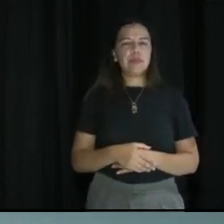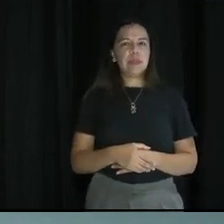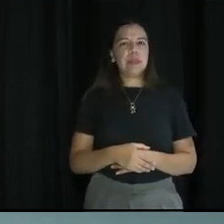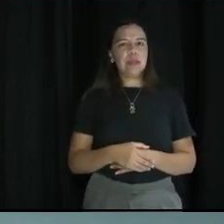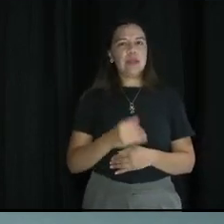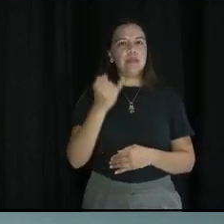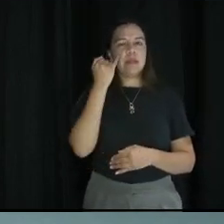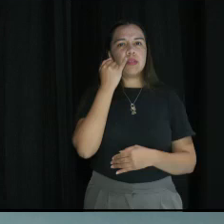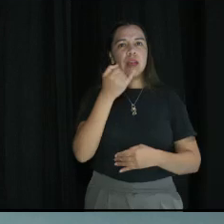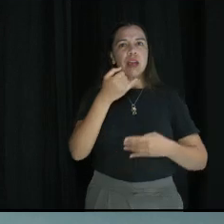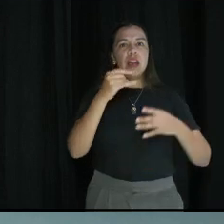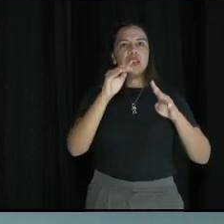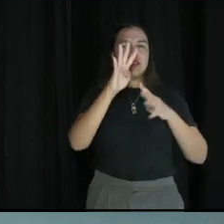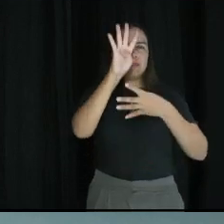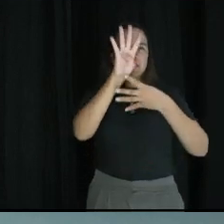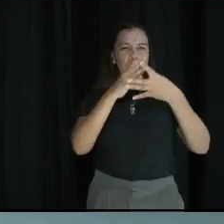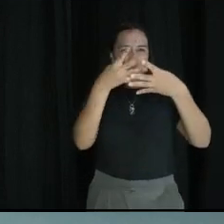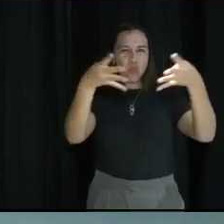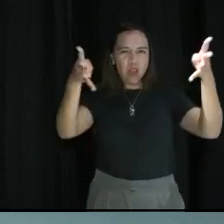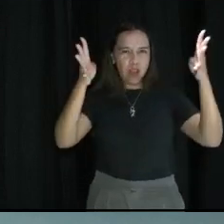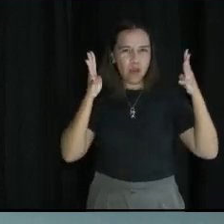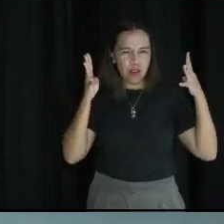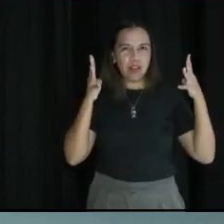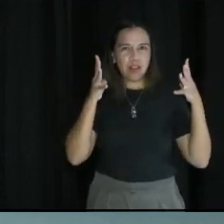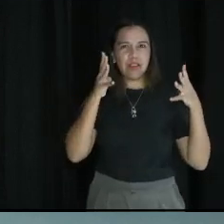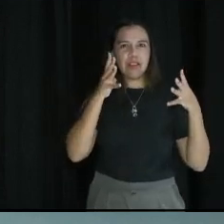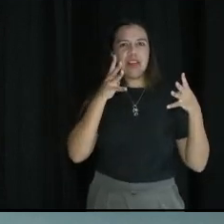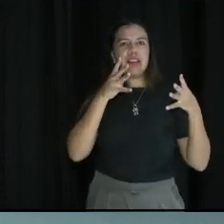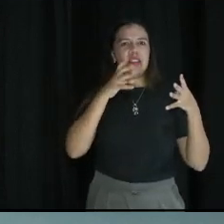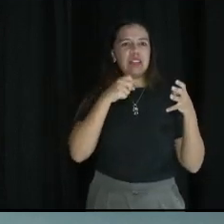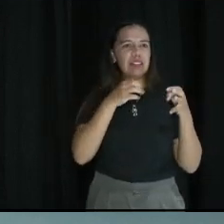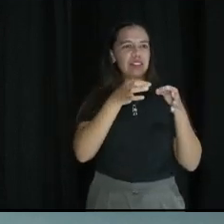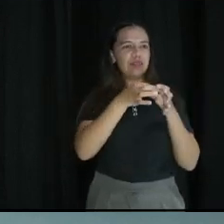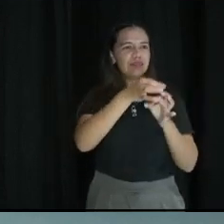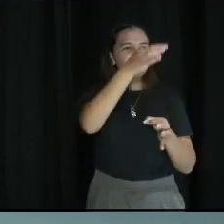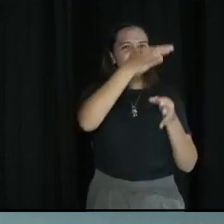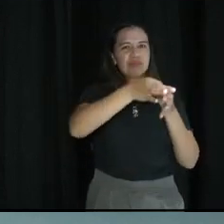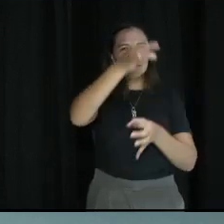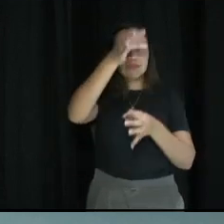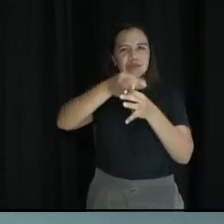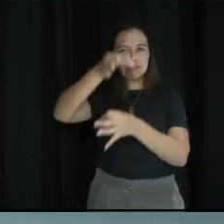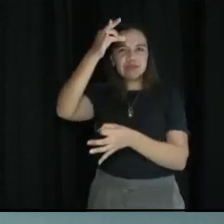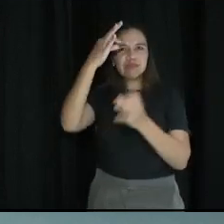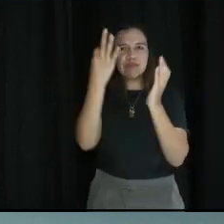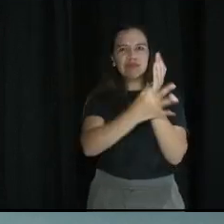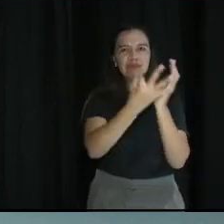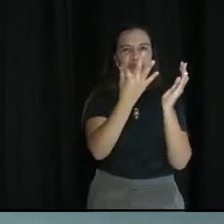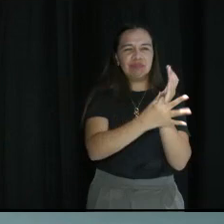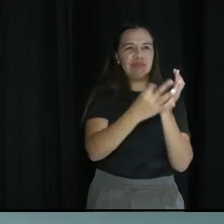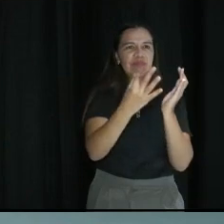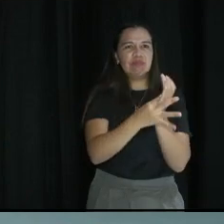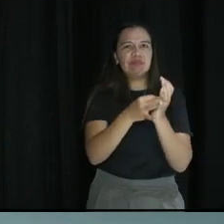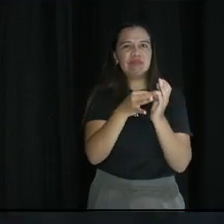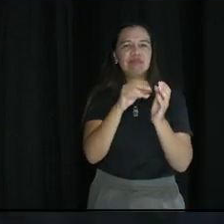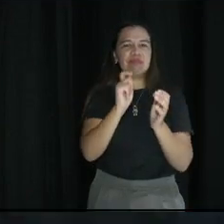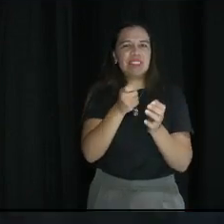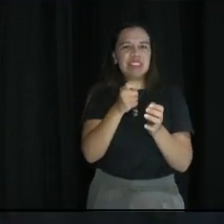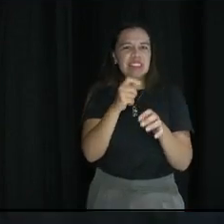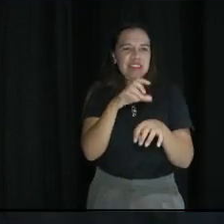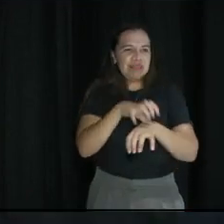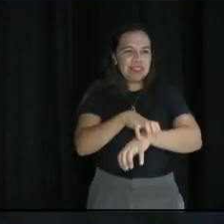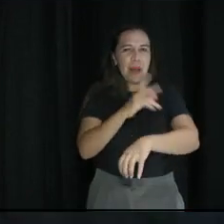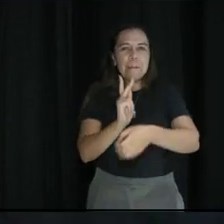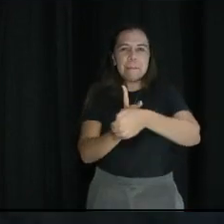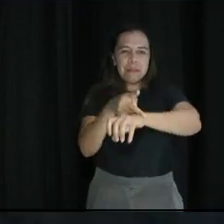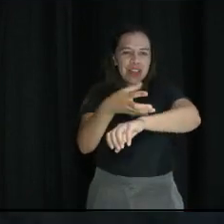de la jaula tiene varilla, es una varilla corrugada, la cual pues obviamente es completamente abrasiva,